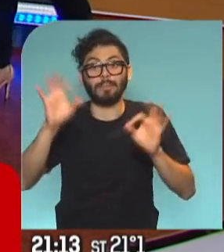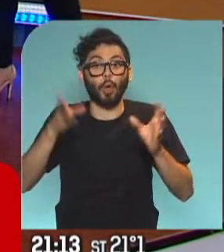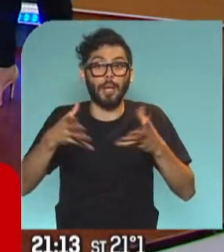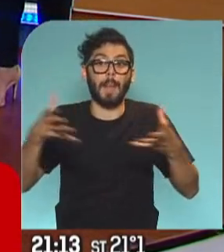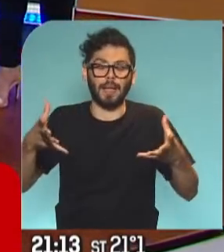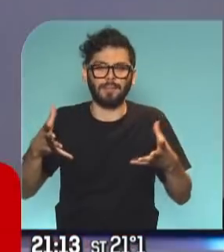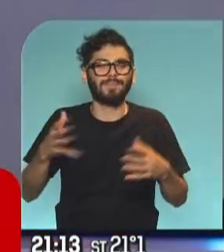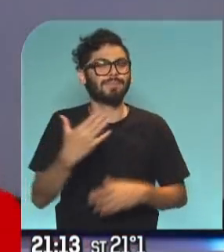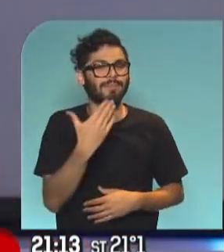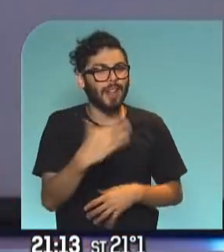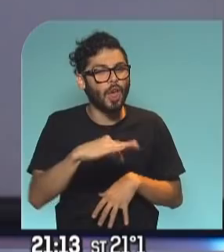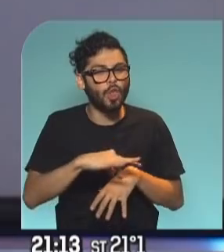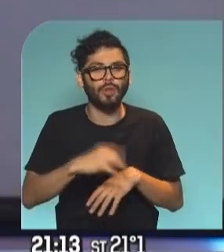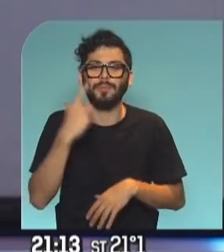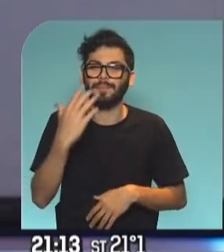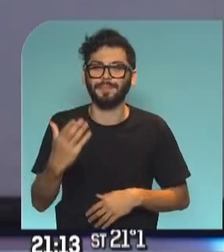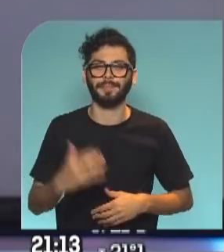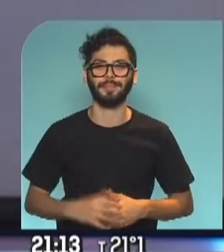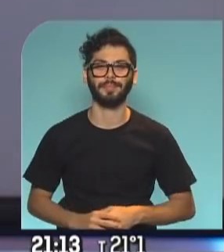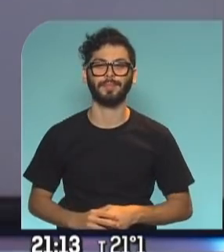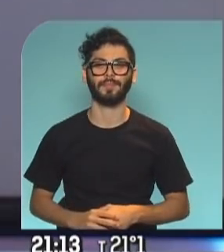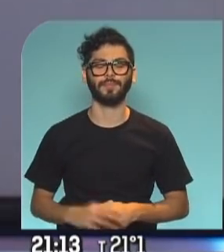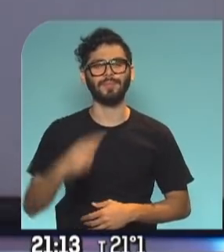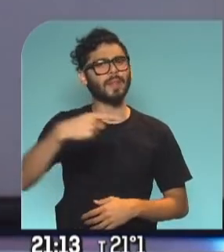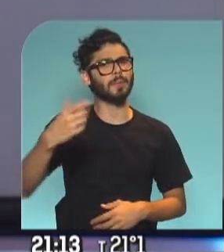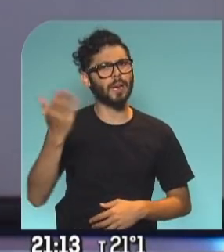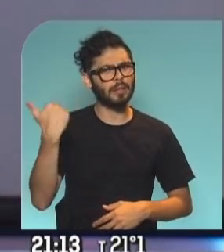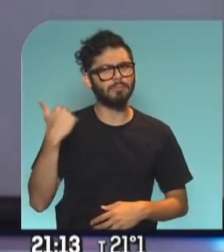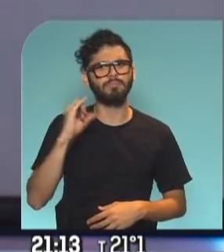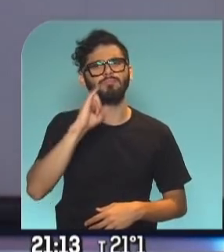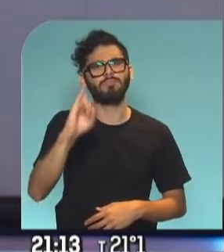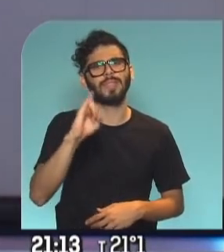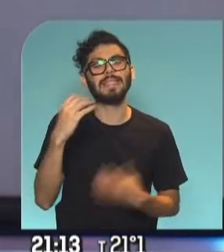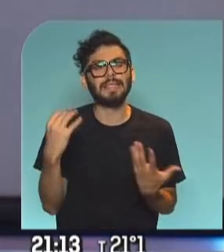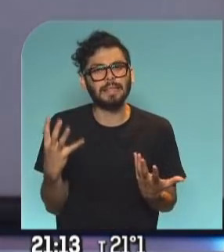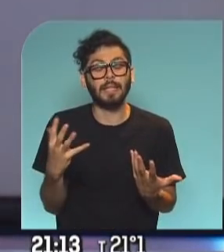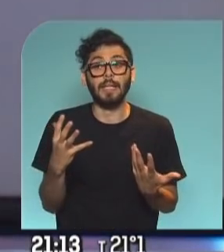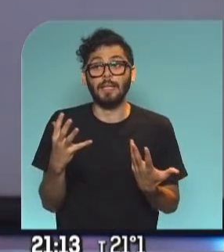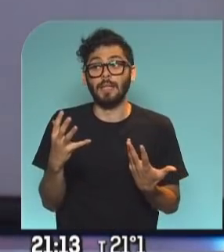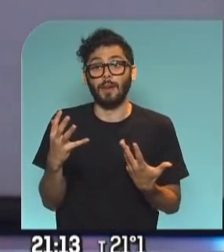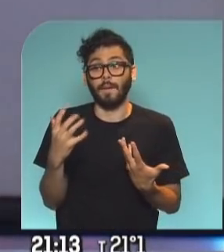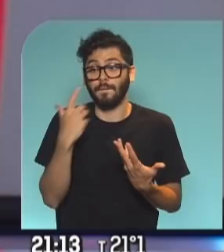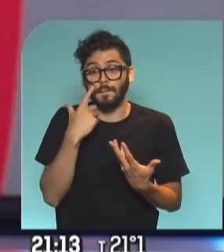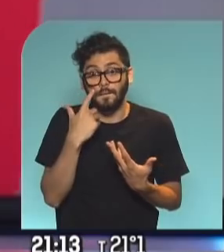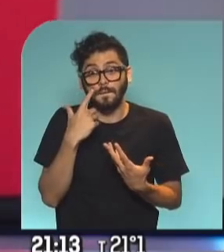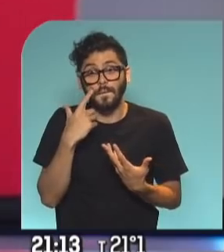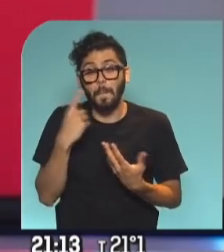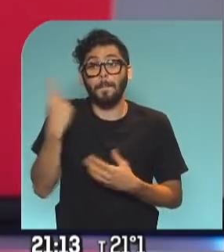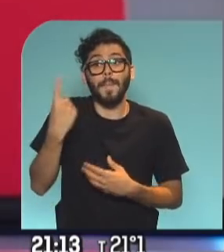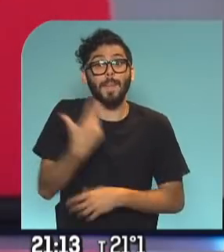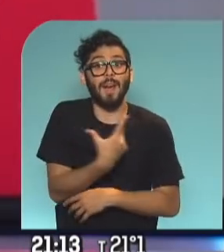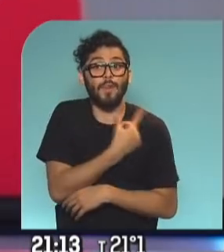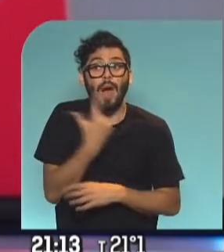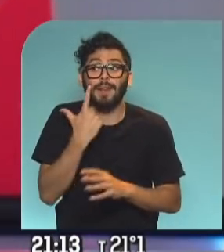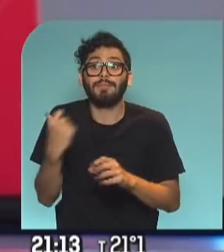Así seguimos. La semana pasada hablábamos a propósito de la aprobación de la primera vacuna, cómo